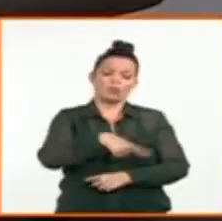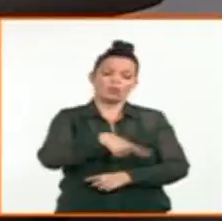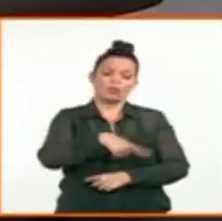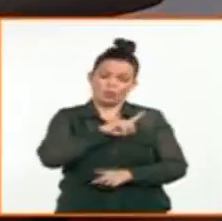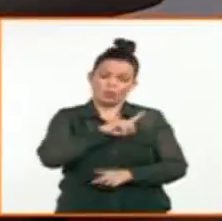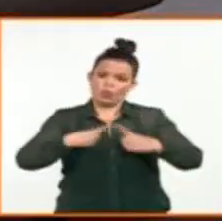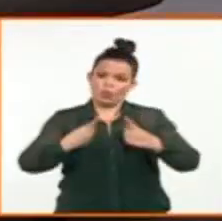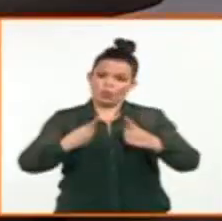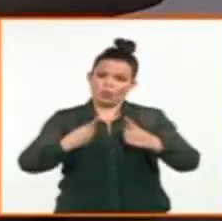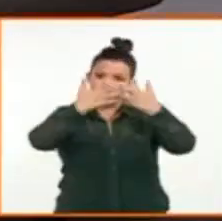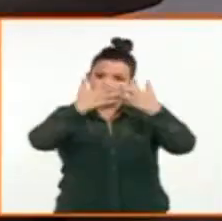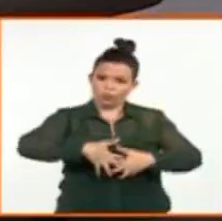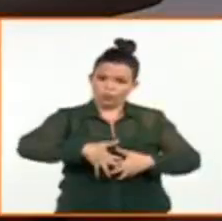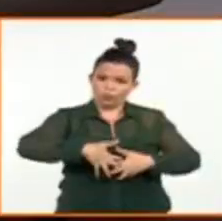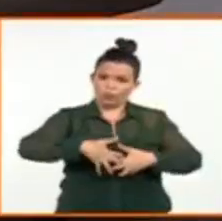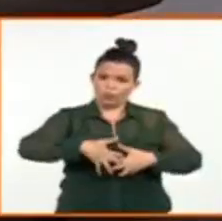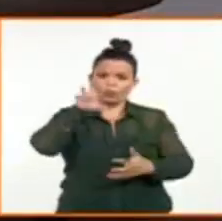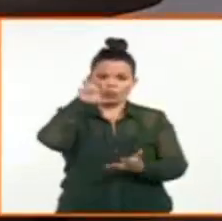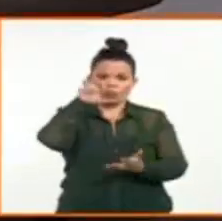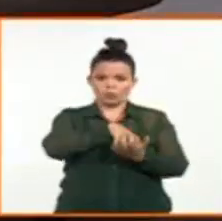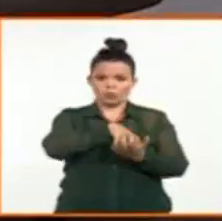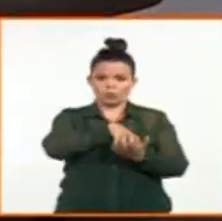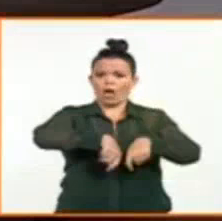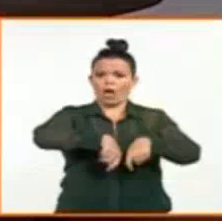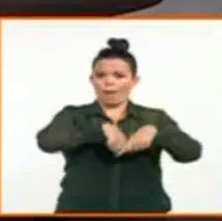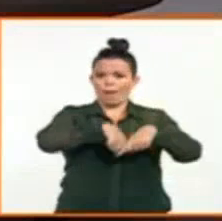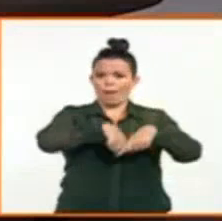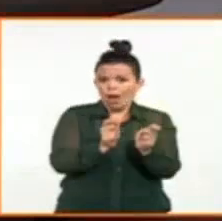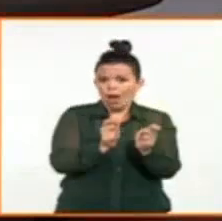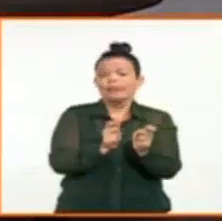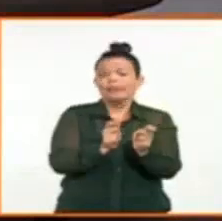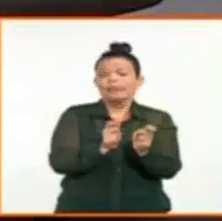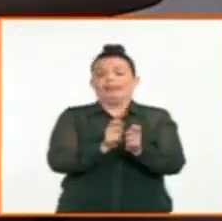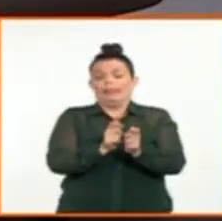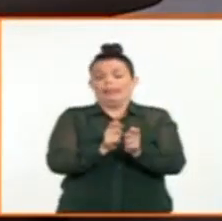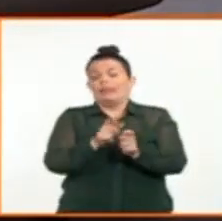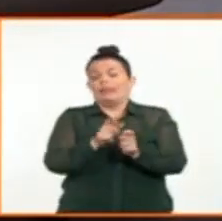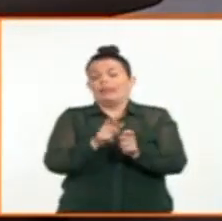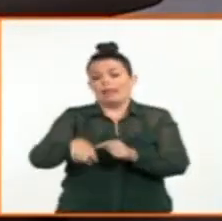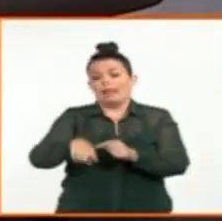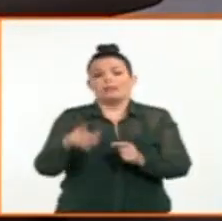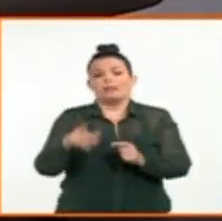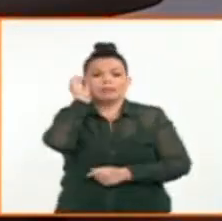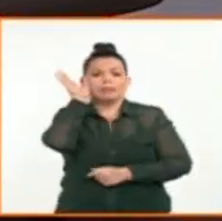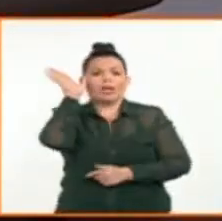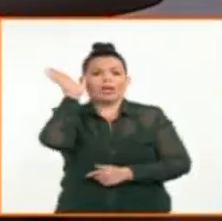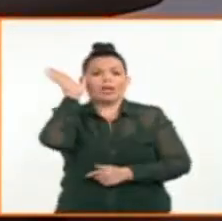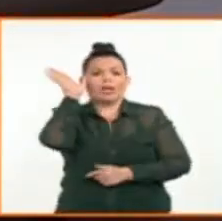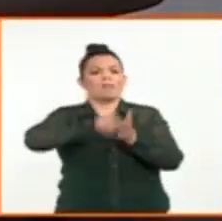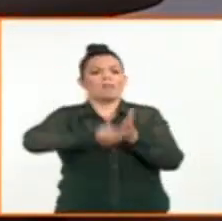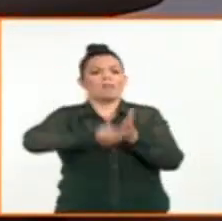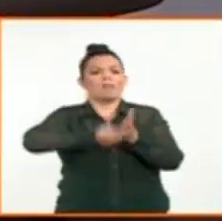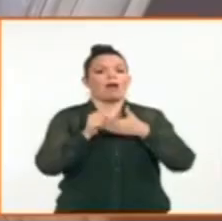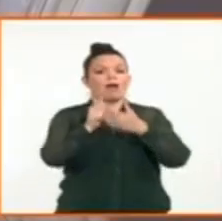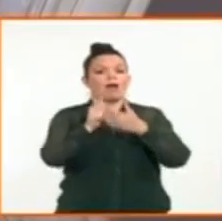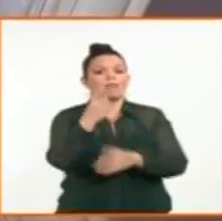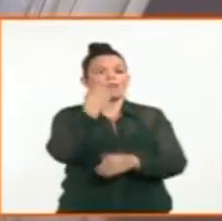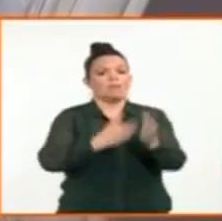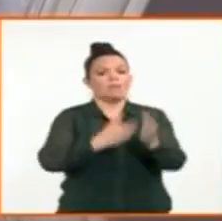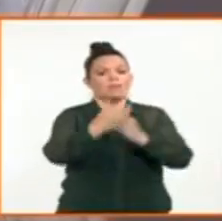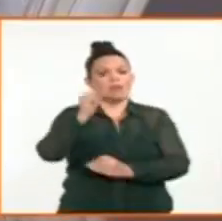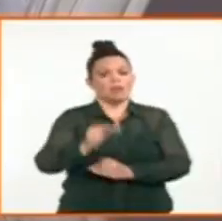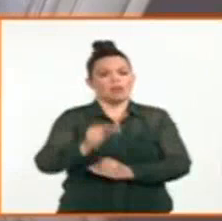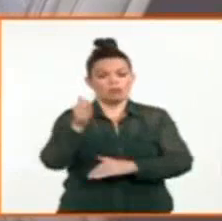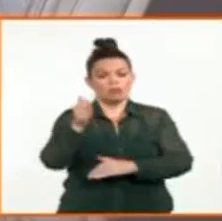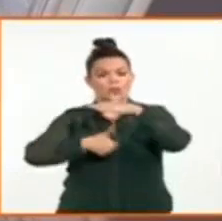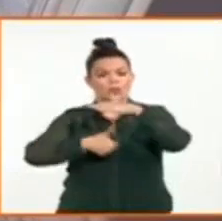muy tenso realmente. Se requirió y se elaboró una estrategia que se condujo personalmente por el presidente y el primer ministro,